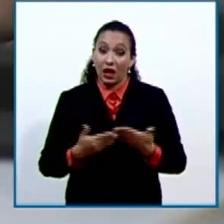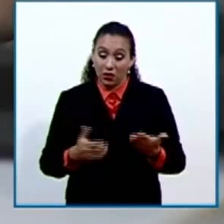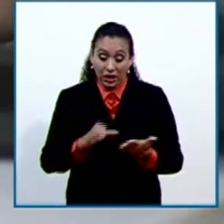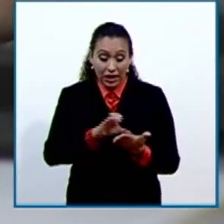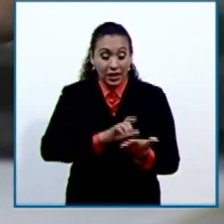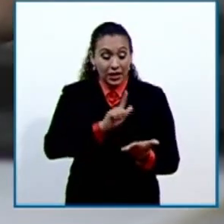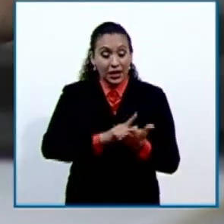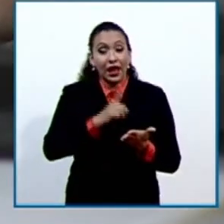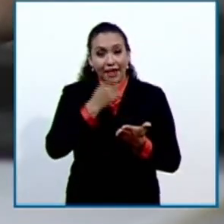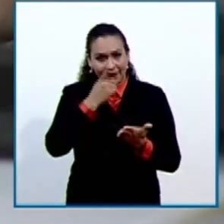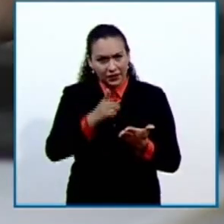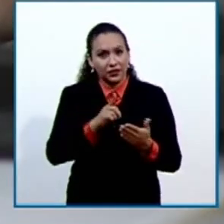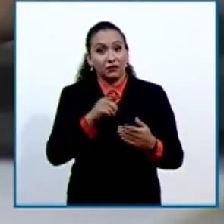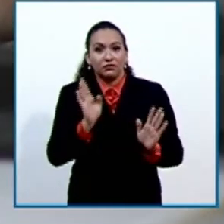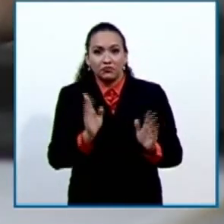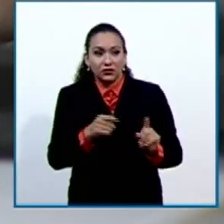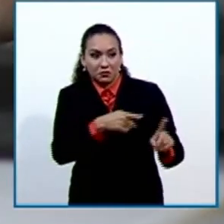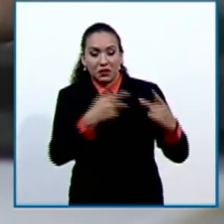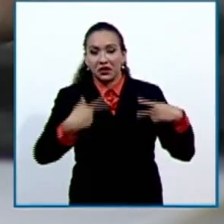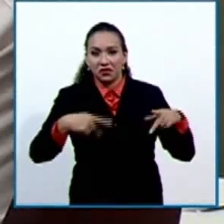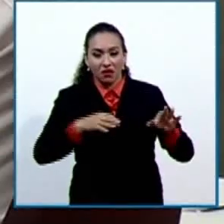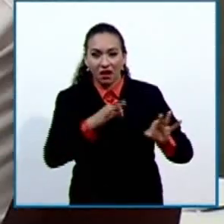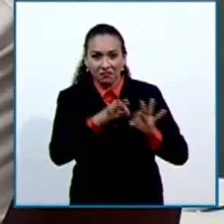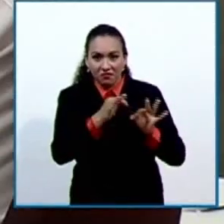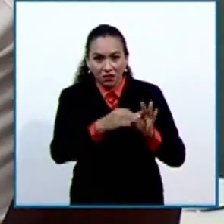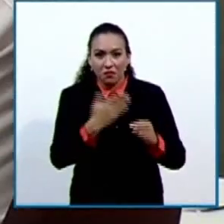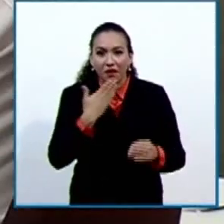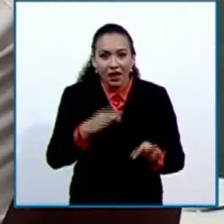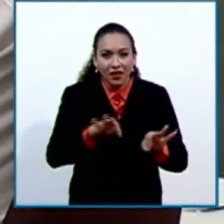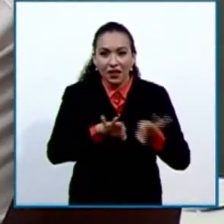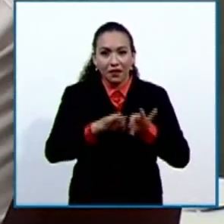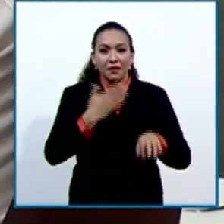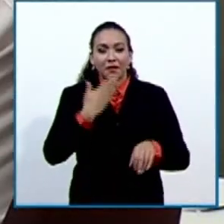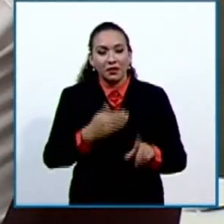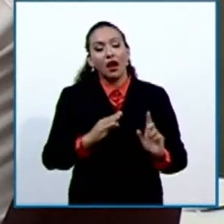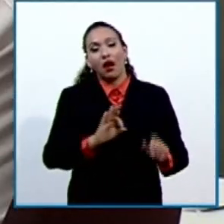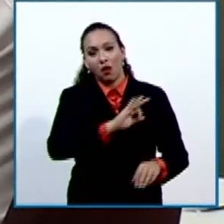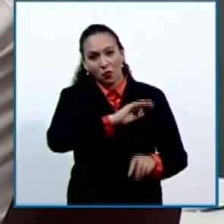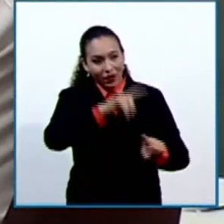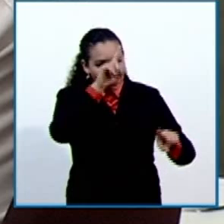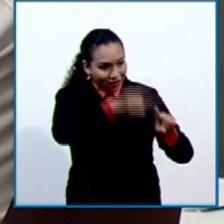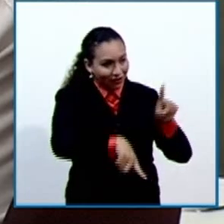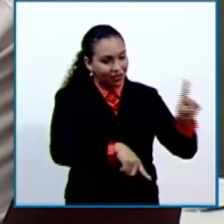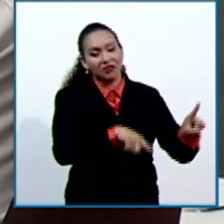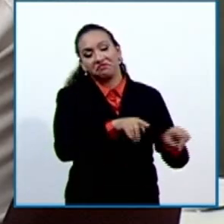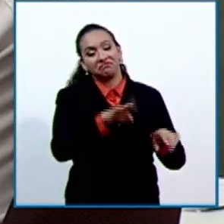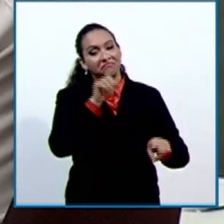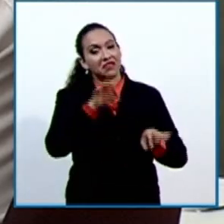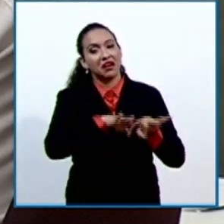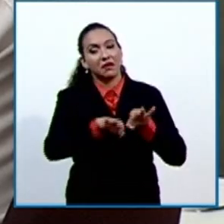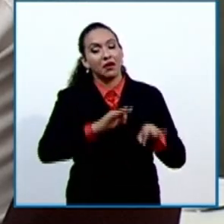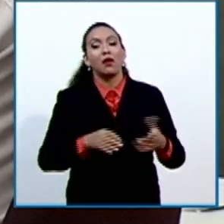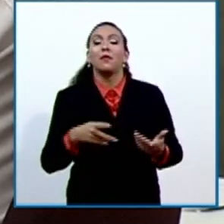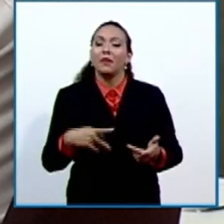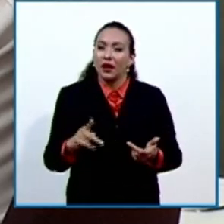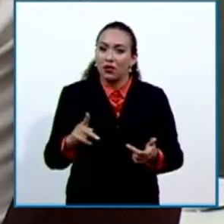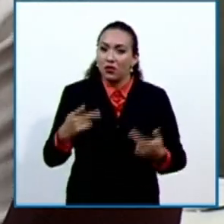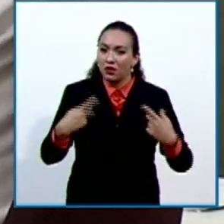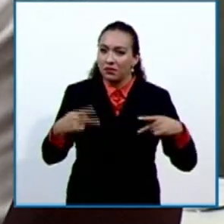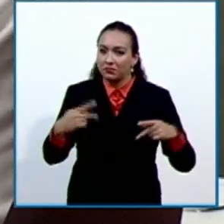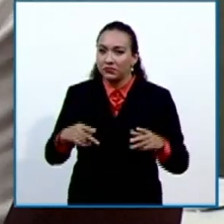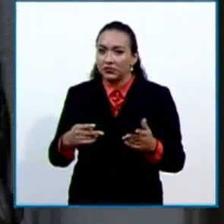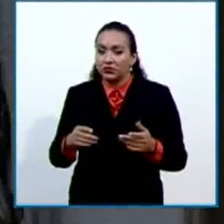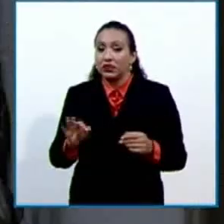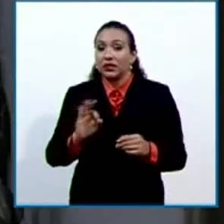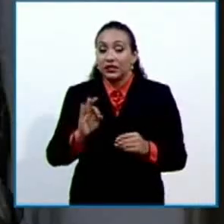Constitución prevé la destitución, sin considerar si se trata de faltas graves y no graves, no puede considerarse que el legislador haya creado